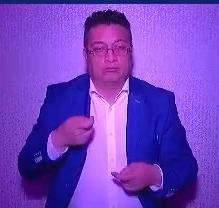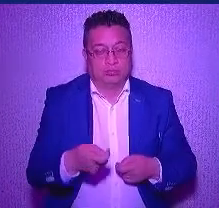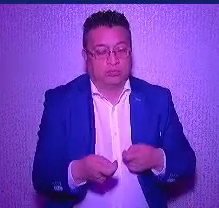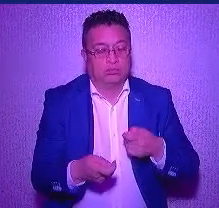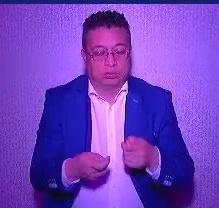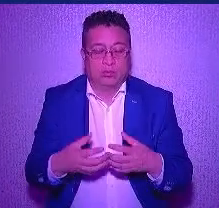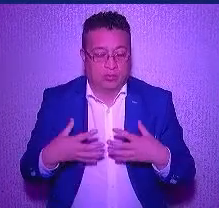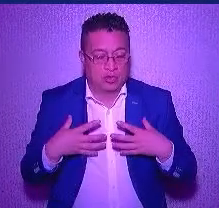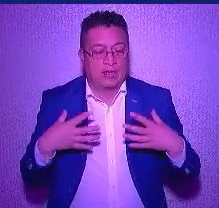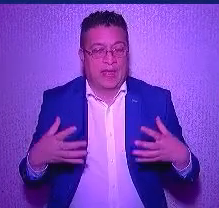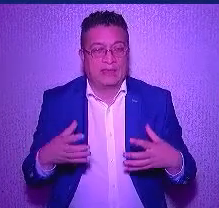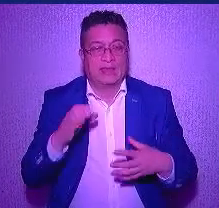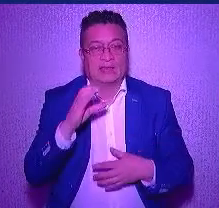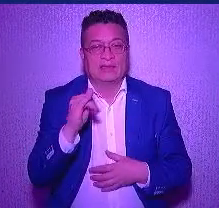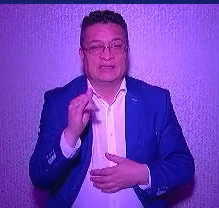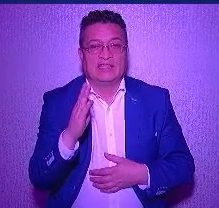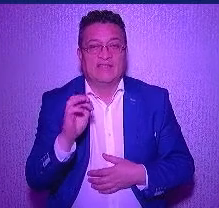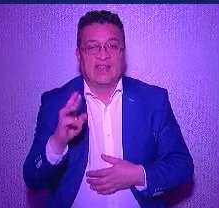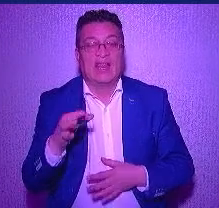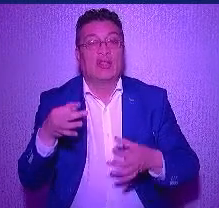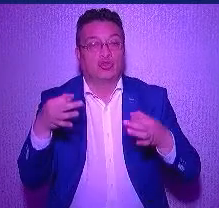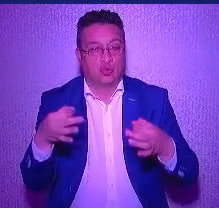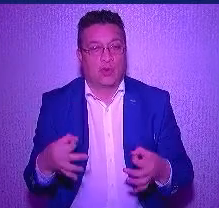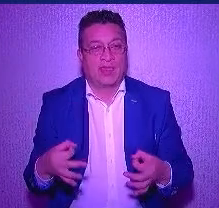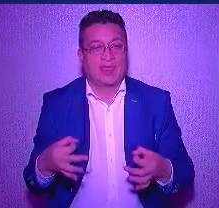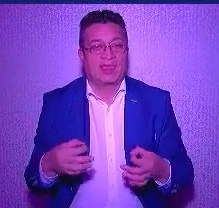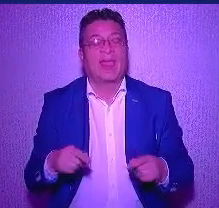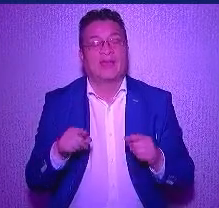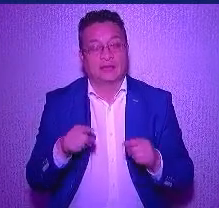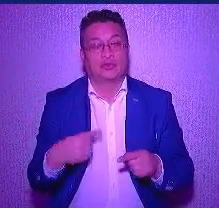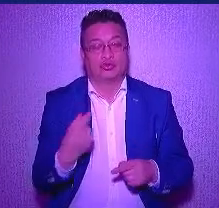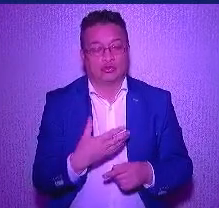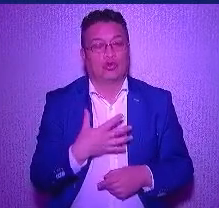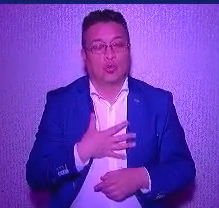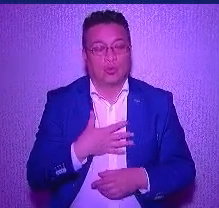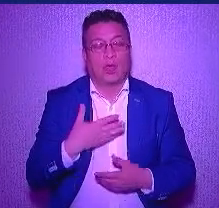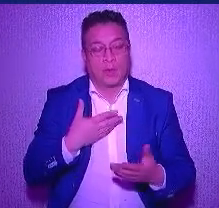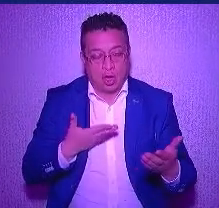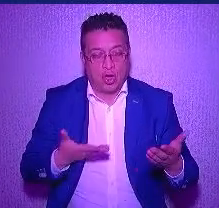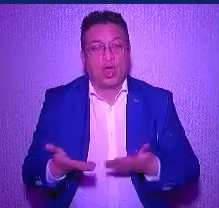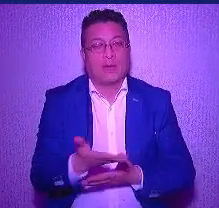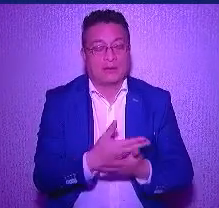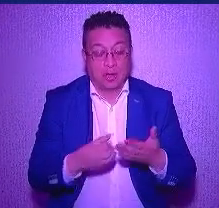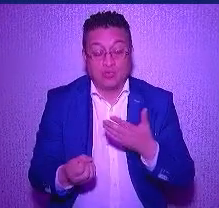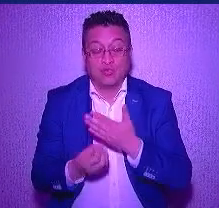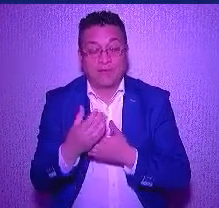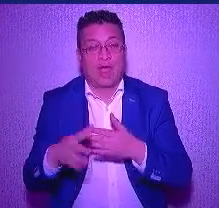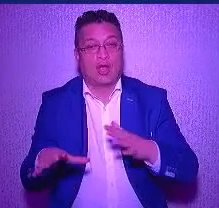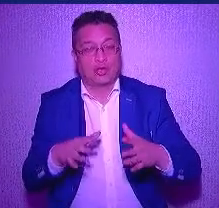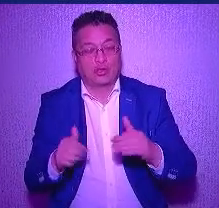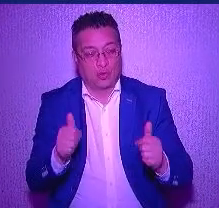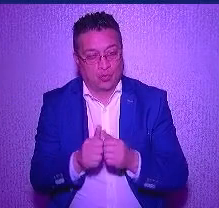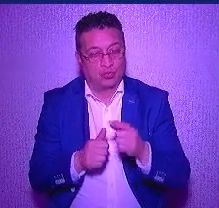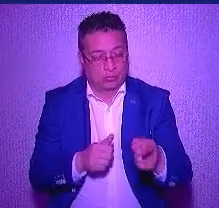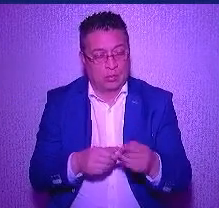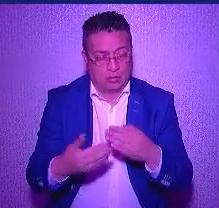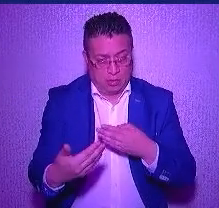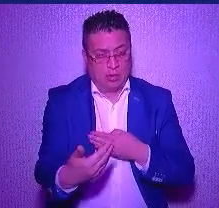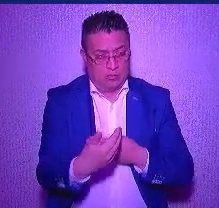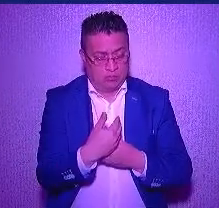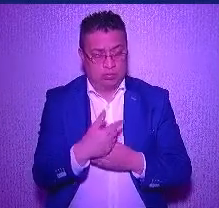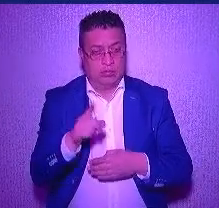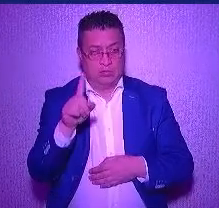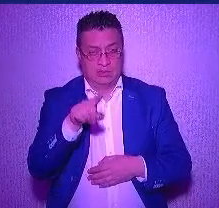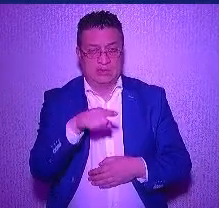en ciberseguridad en los últimos 10 años y nosotros Nos gustaría poder compartir esas novedades con ustedes visiten a nuestro Stand y